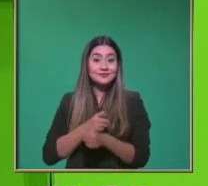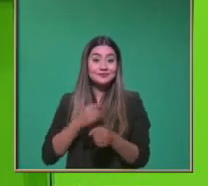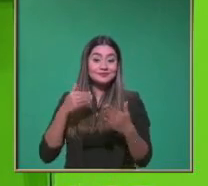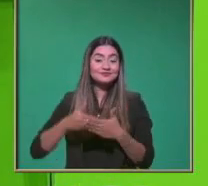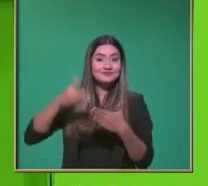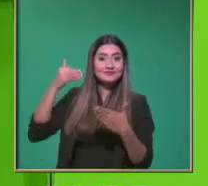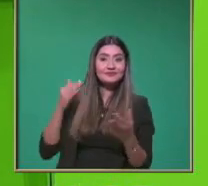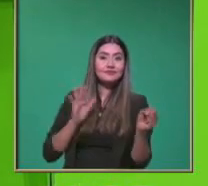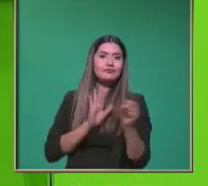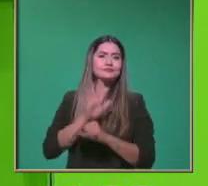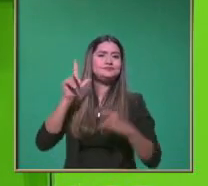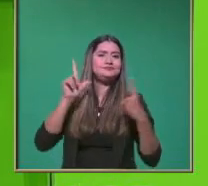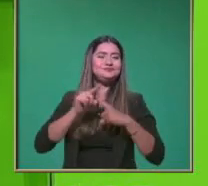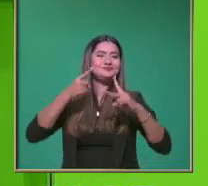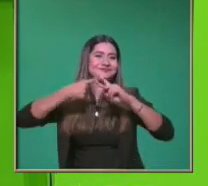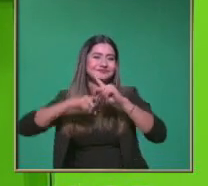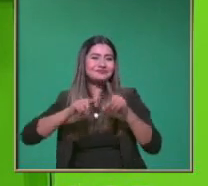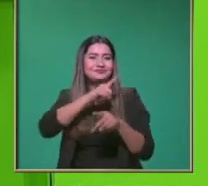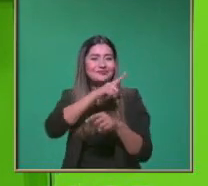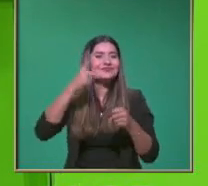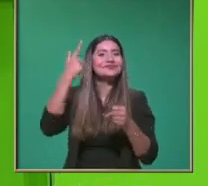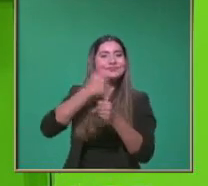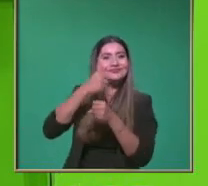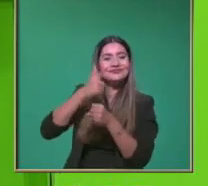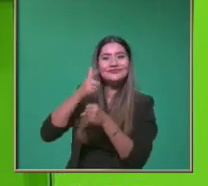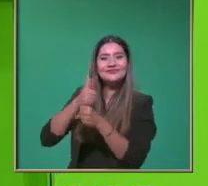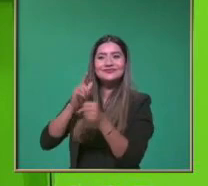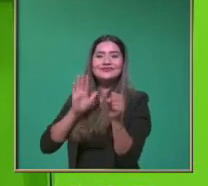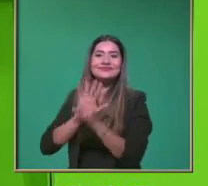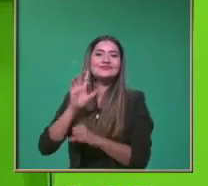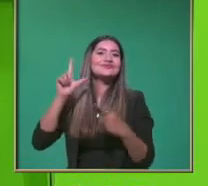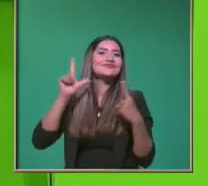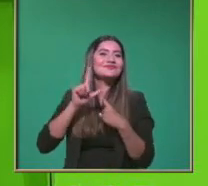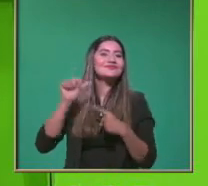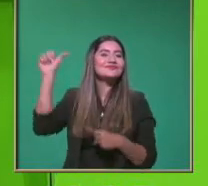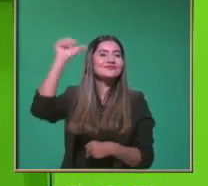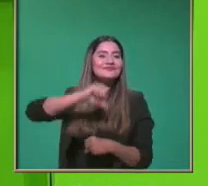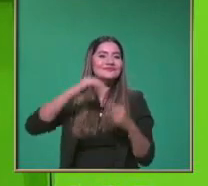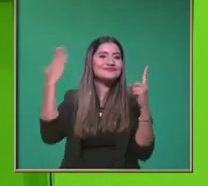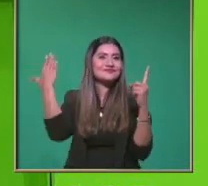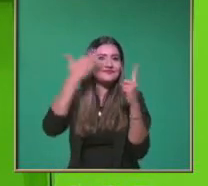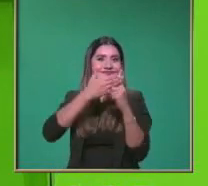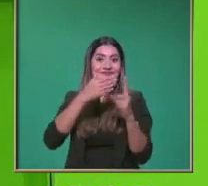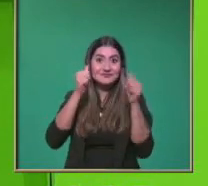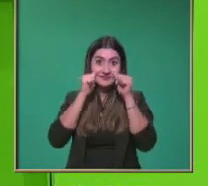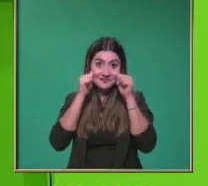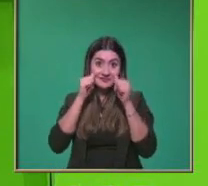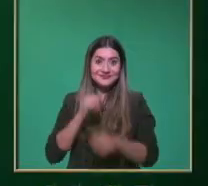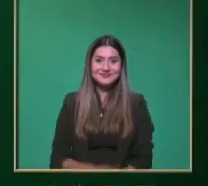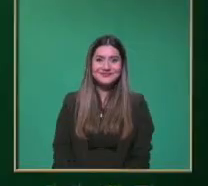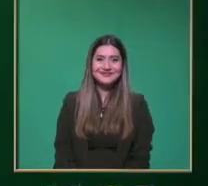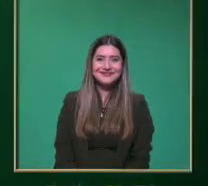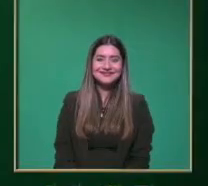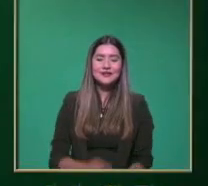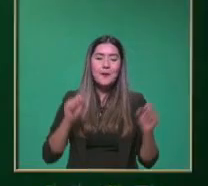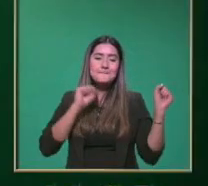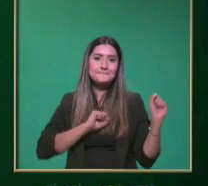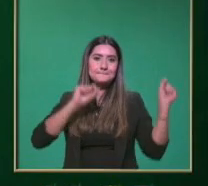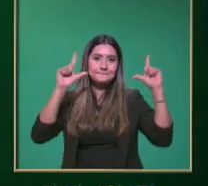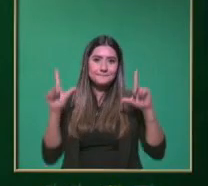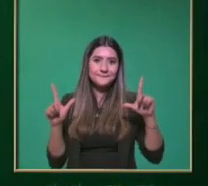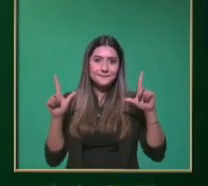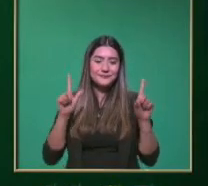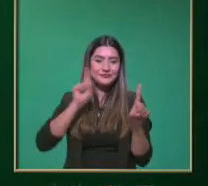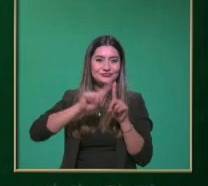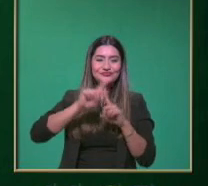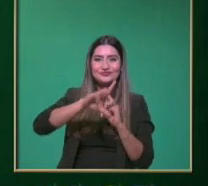letra empieza, porque así van a descubrir la letra que vamos a empezar a ver el día de hoy. Pongan mucha atención en pantalla. Vamos a ver primero las imágenes